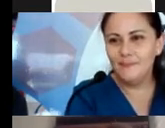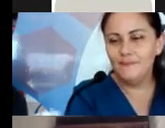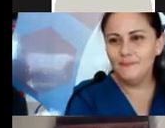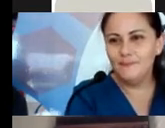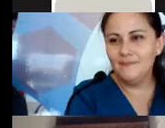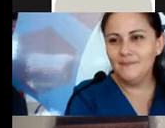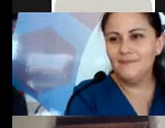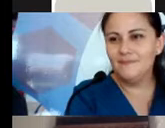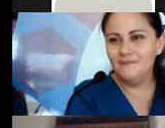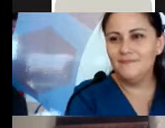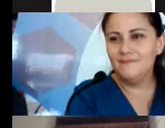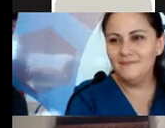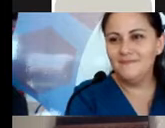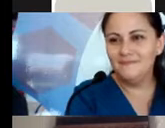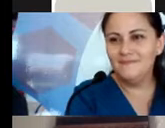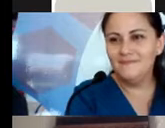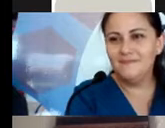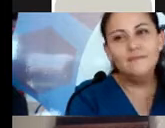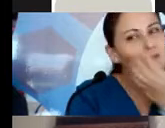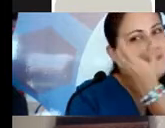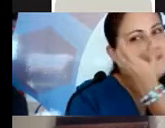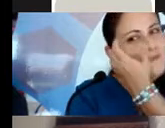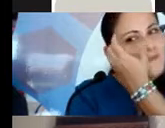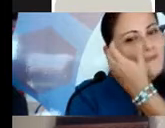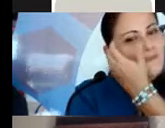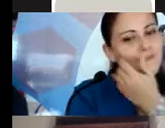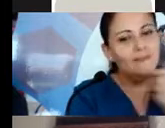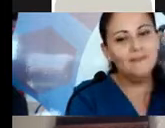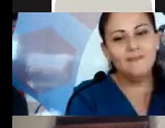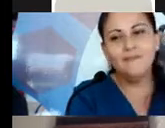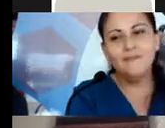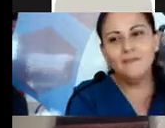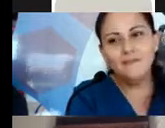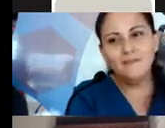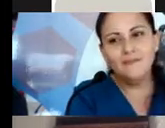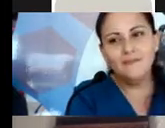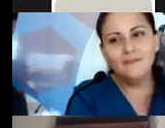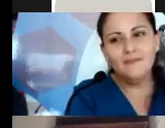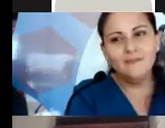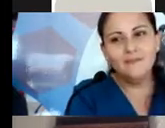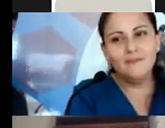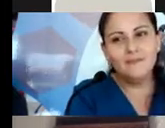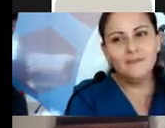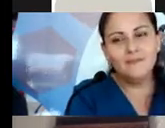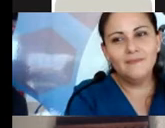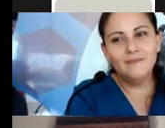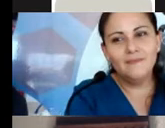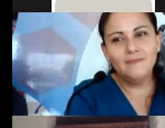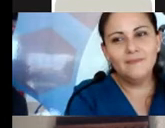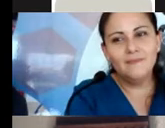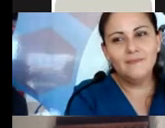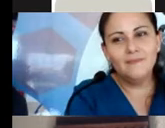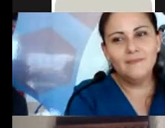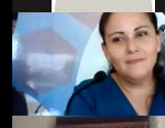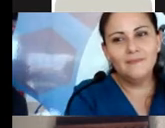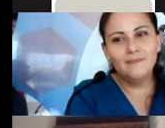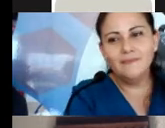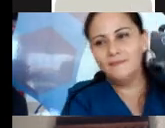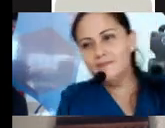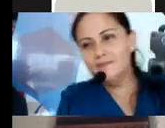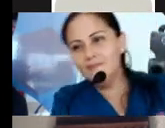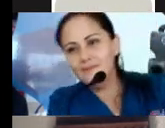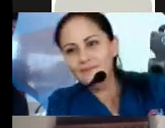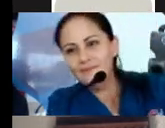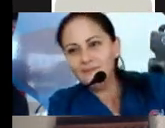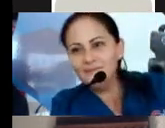motor fino se refiere principalmente a, por ejemplo, la posibilidad que una vez bien posicionado y estabilizado, el paciente